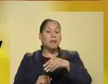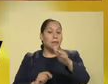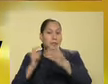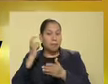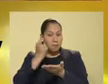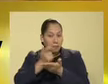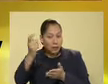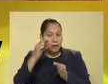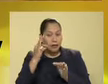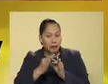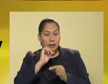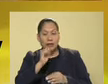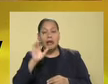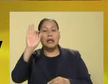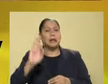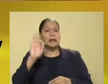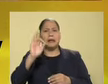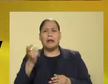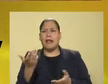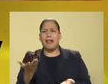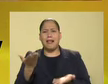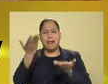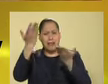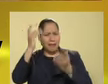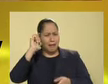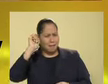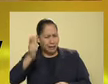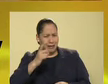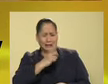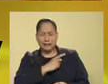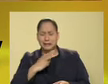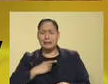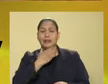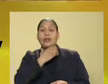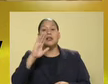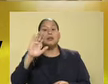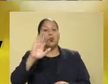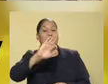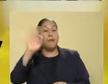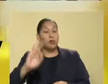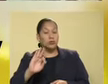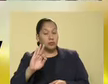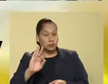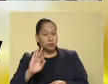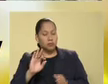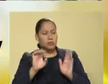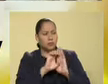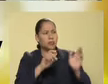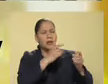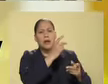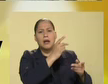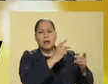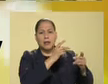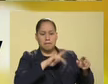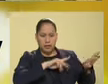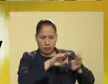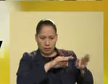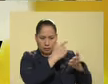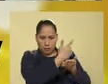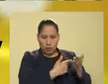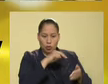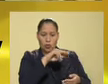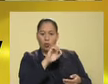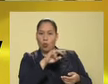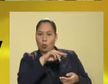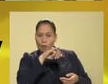pagamos se nos van unos intereses terribles altísimos. Se nos van al 50%. En el caso de los de nómina, ¿cómo está ese interés? En el caso